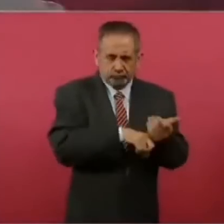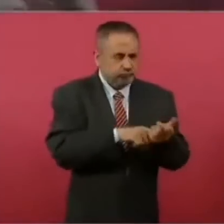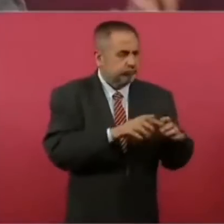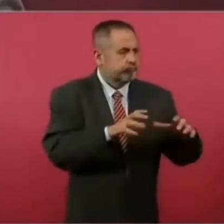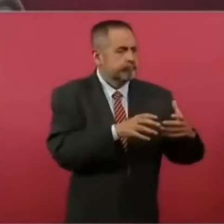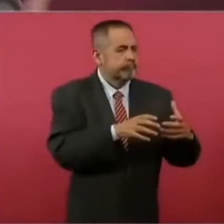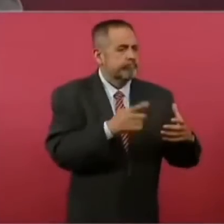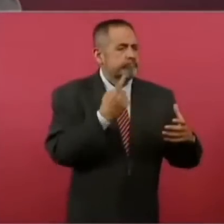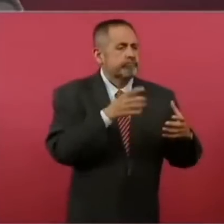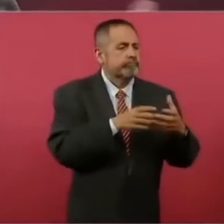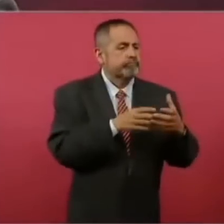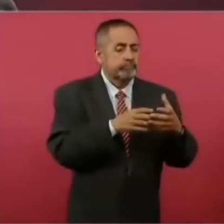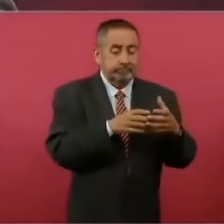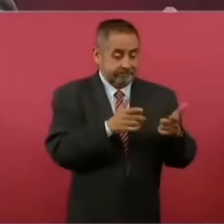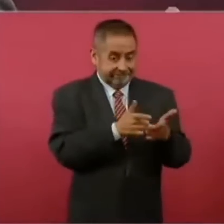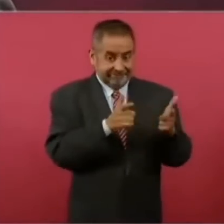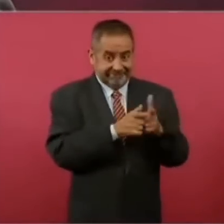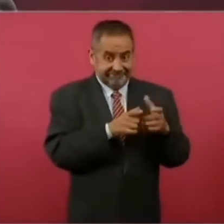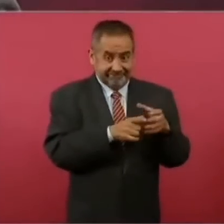por encima